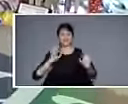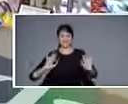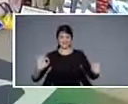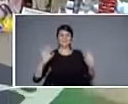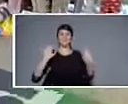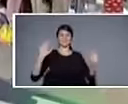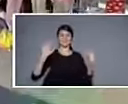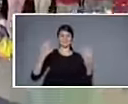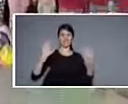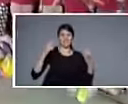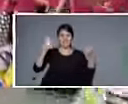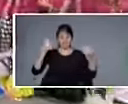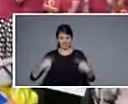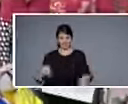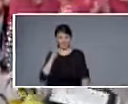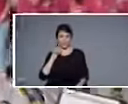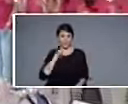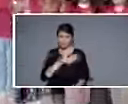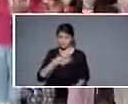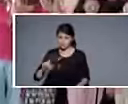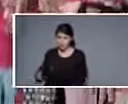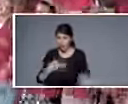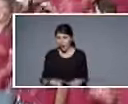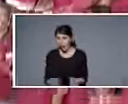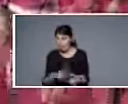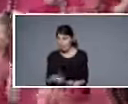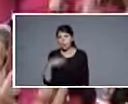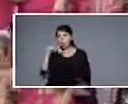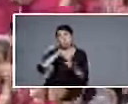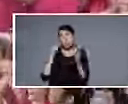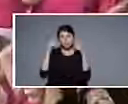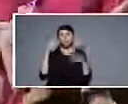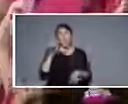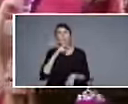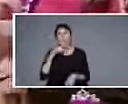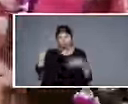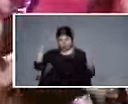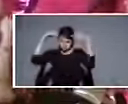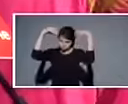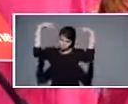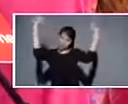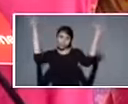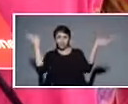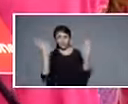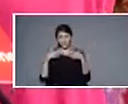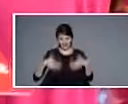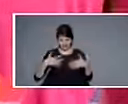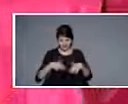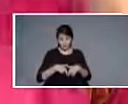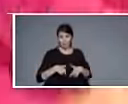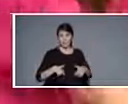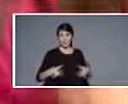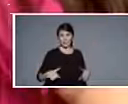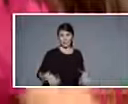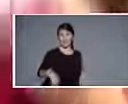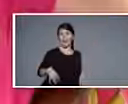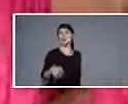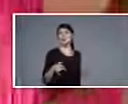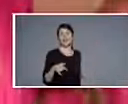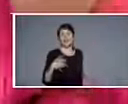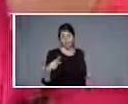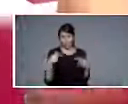Ahora sí, estoy harta de mentir. Coño, que por las mañanas nos levantamos así. De cajito no es mi pijama,